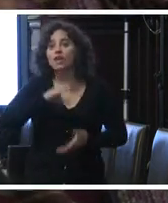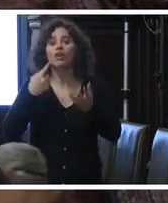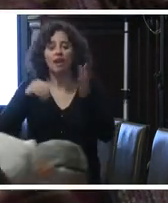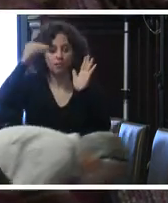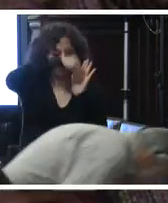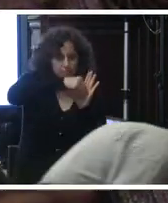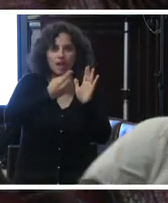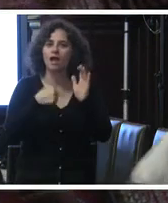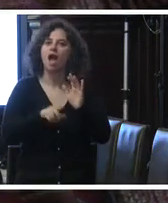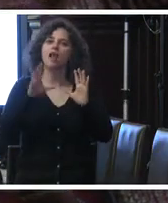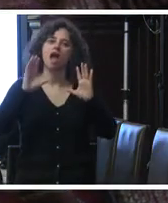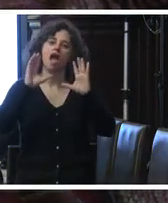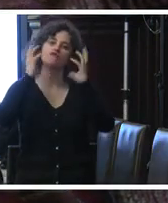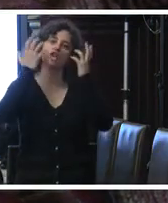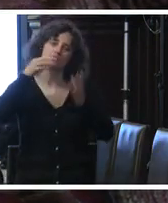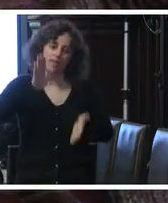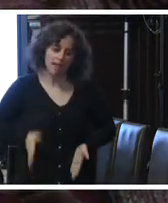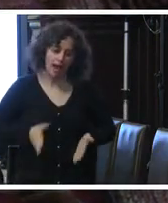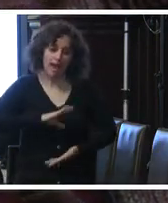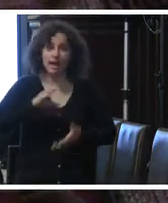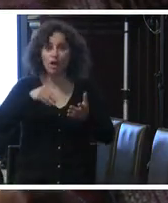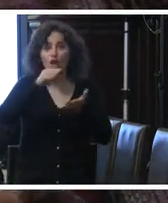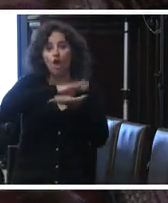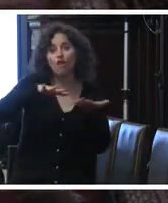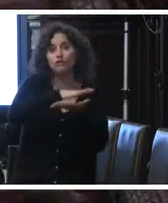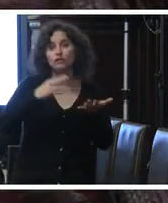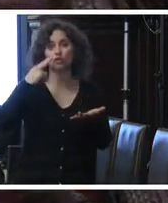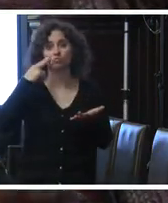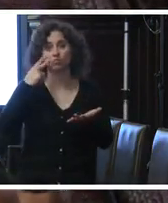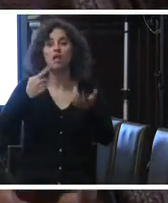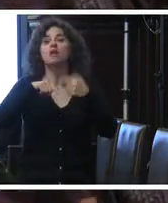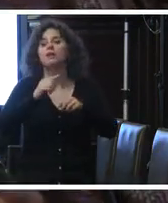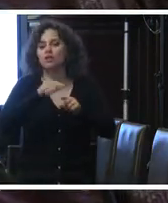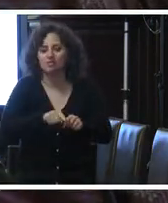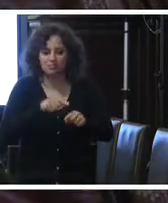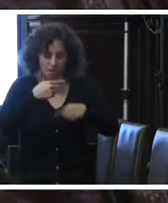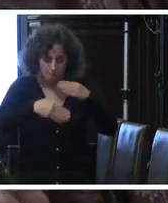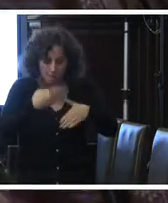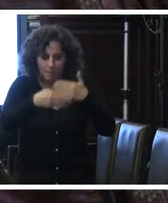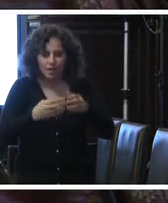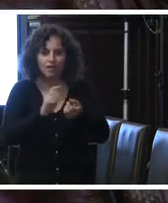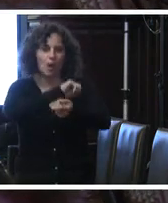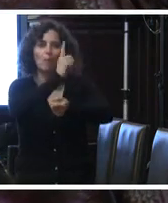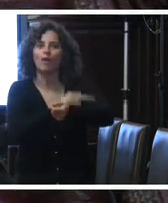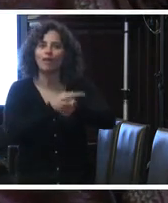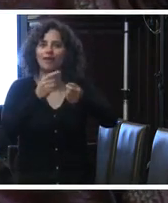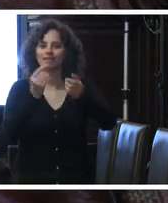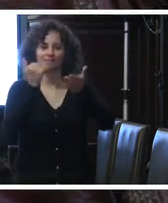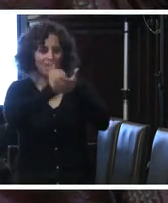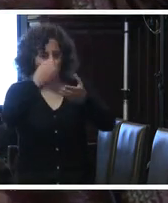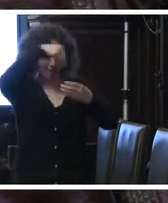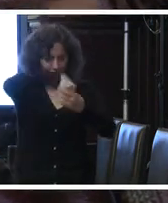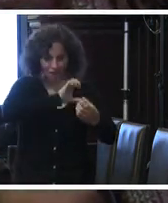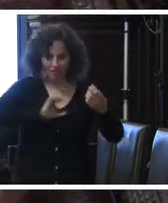expresa de violencia la violencia de género en conflictos socioambientales, pero si esta arremetida sigue avanzando, si los poderes que están